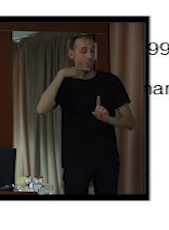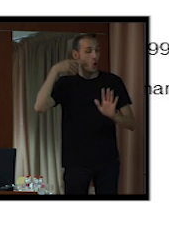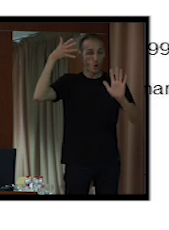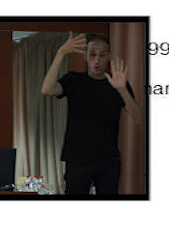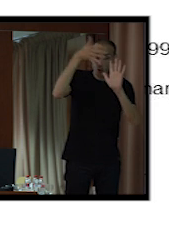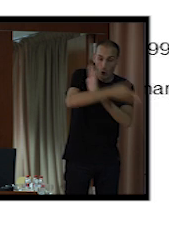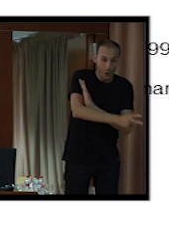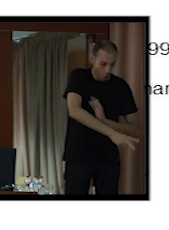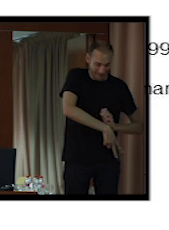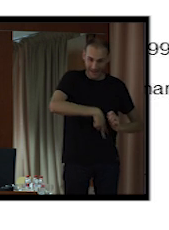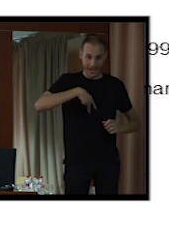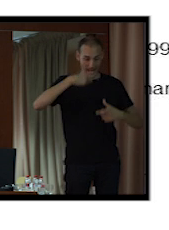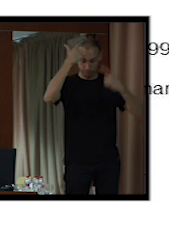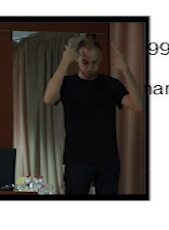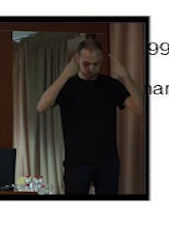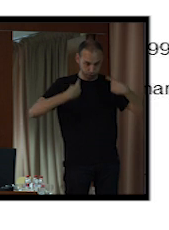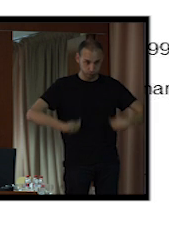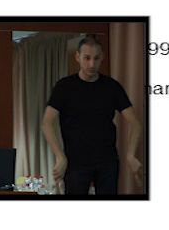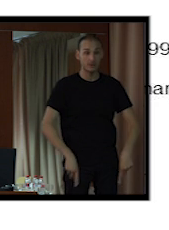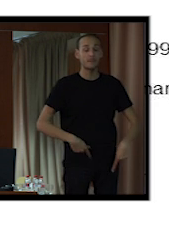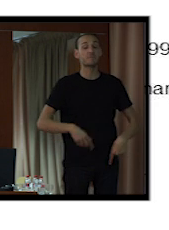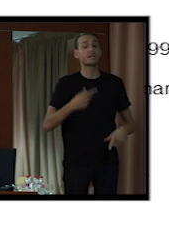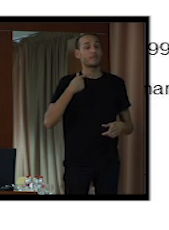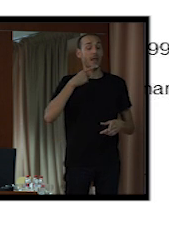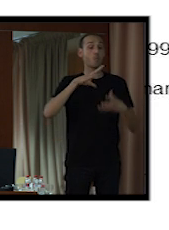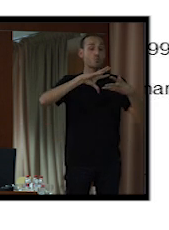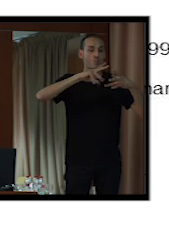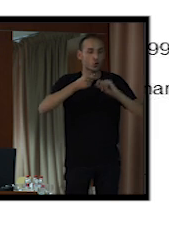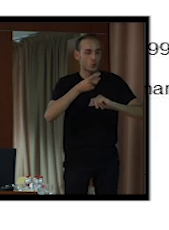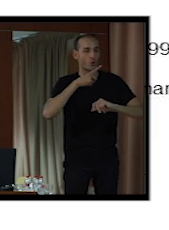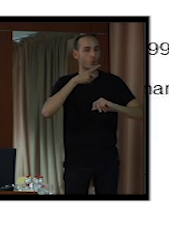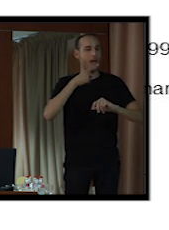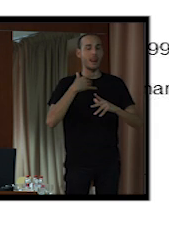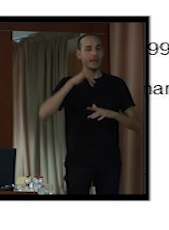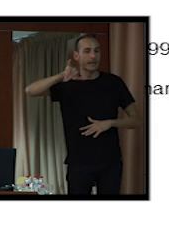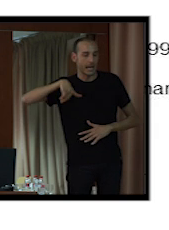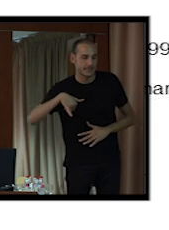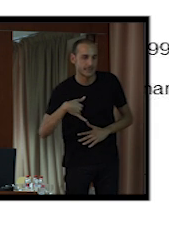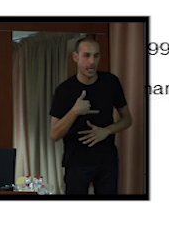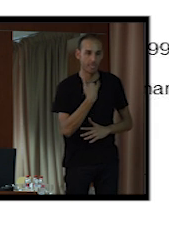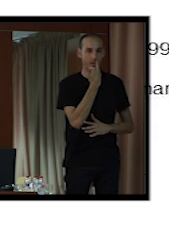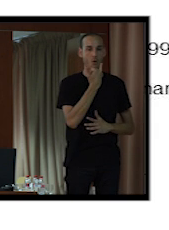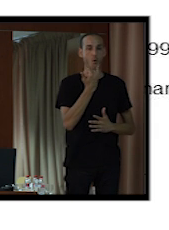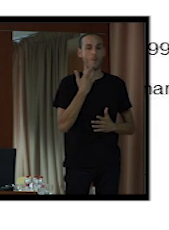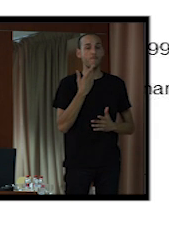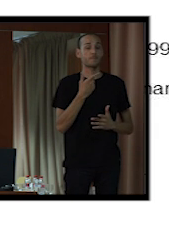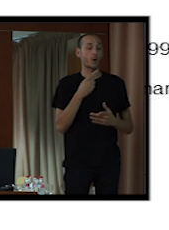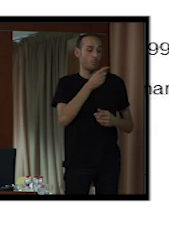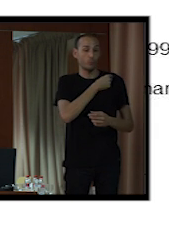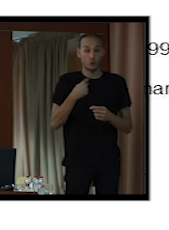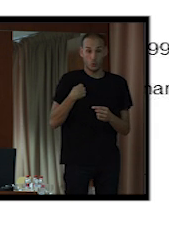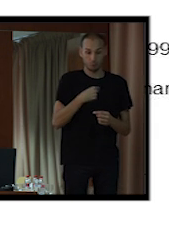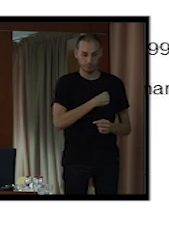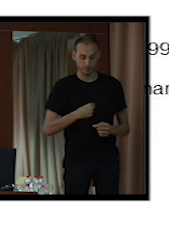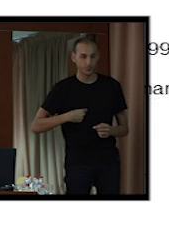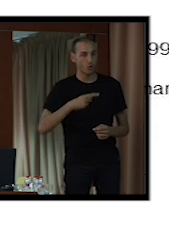cuyas manifestaciones clínicas más frecuentes son la mialgia, la fatiga, los múltiples puntos dolorosos, las alteraciones del sueño. Es